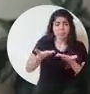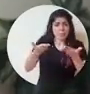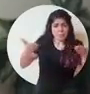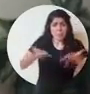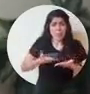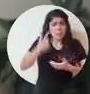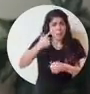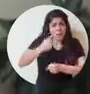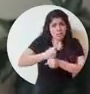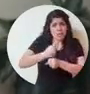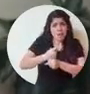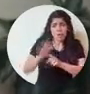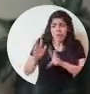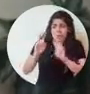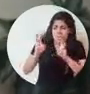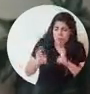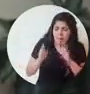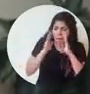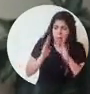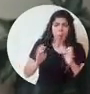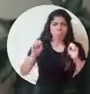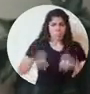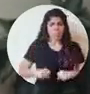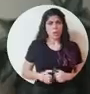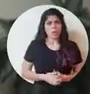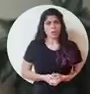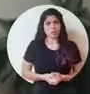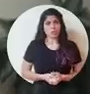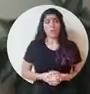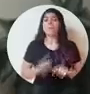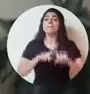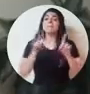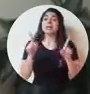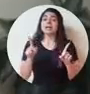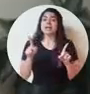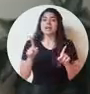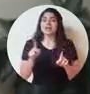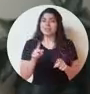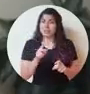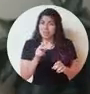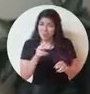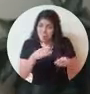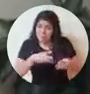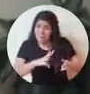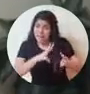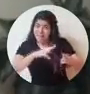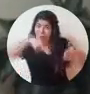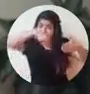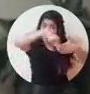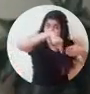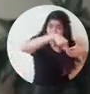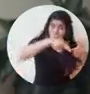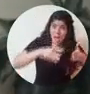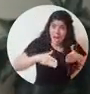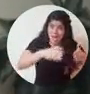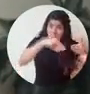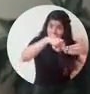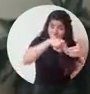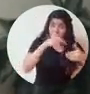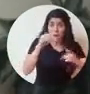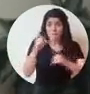para trabajar sus temas específicos pero no usando la vía del bloqueo o la